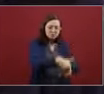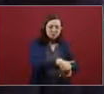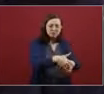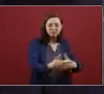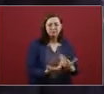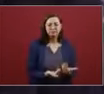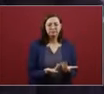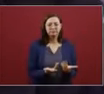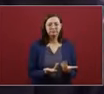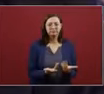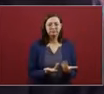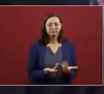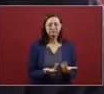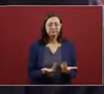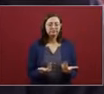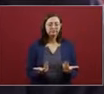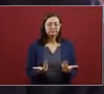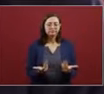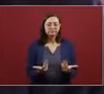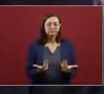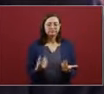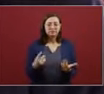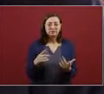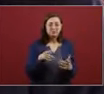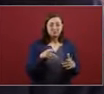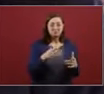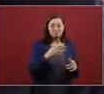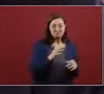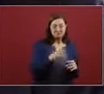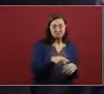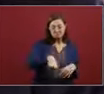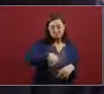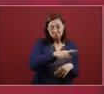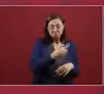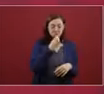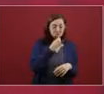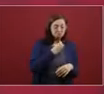y a otros que resistieron,